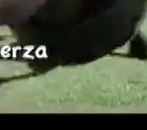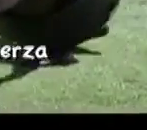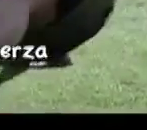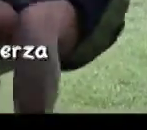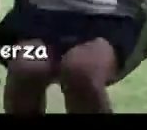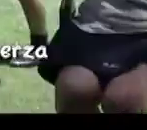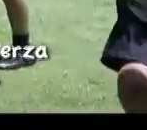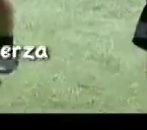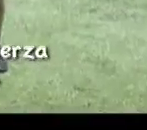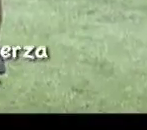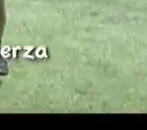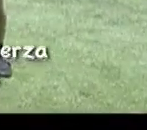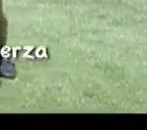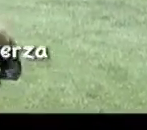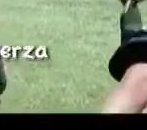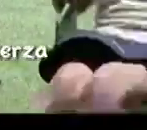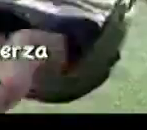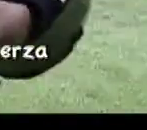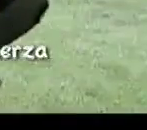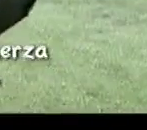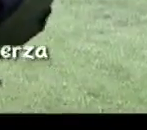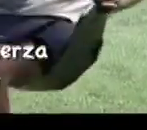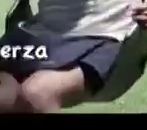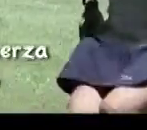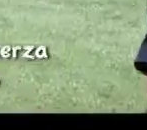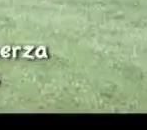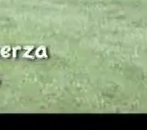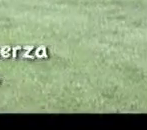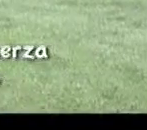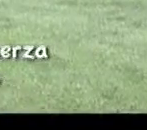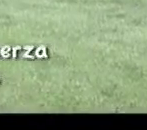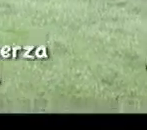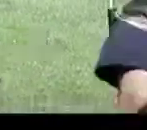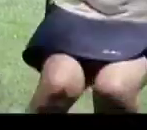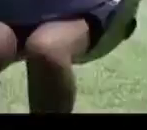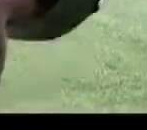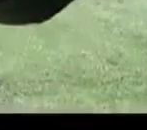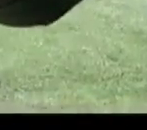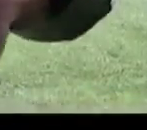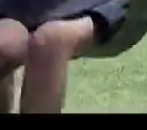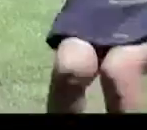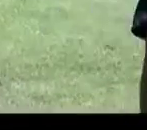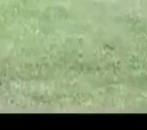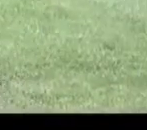Lo mejor de Isa es que ella se esfuerza mucho por hacer las cosas bien, que